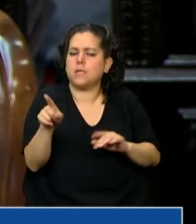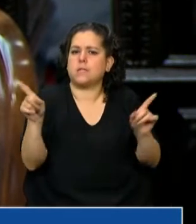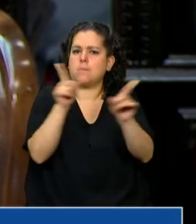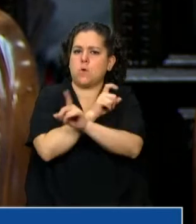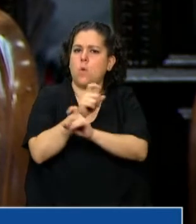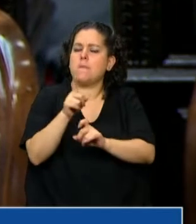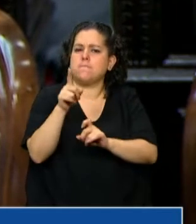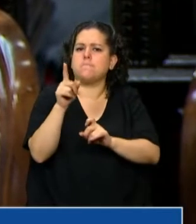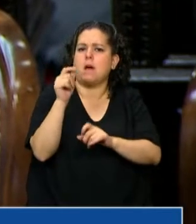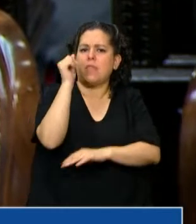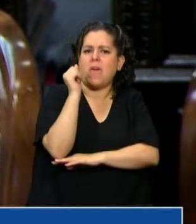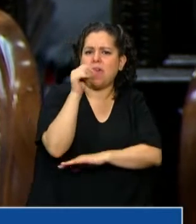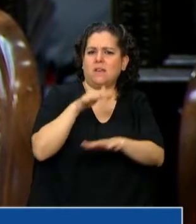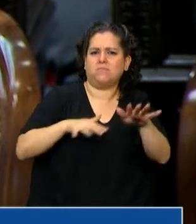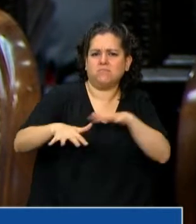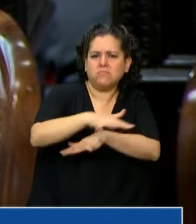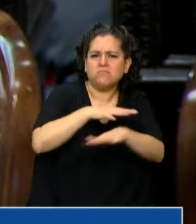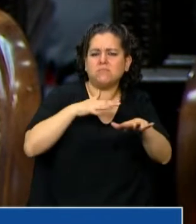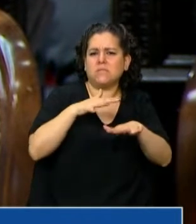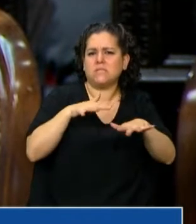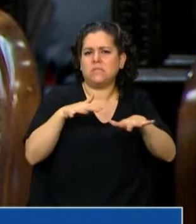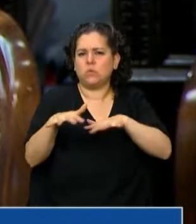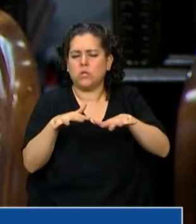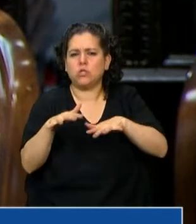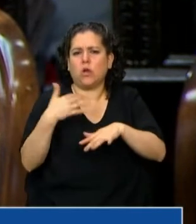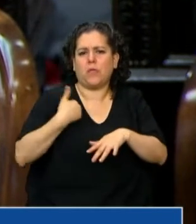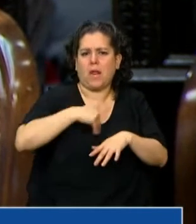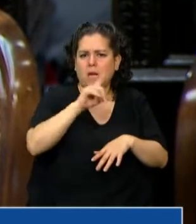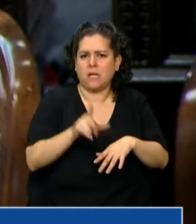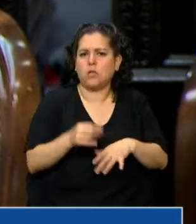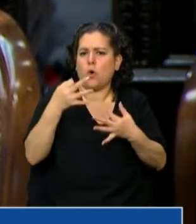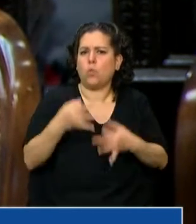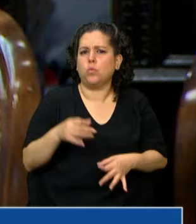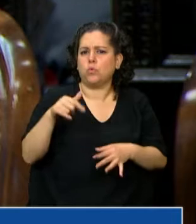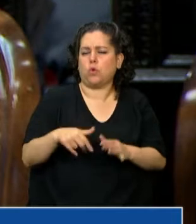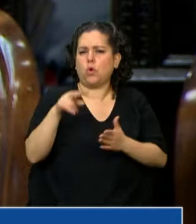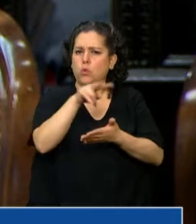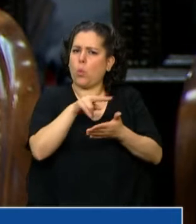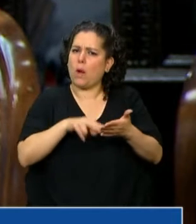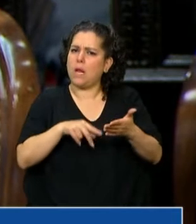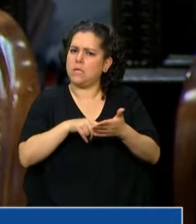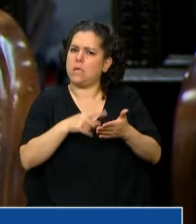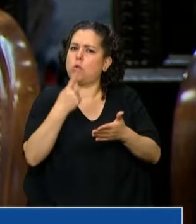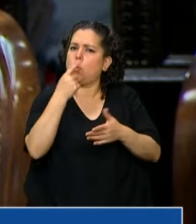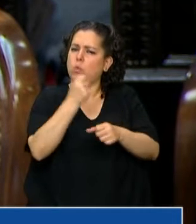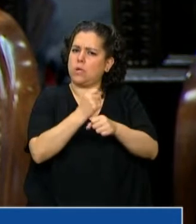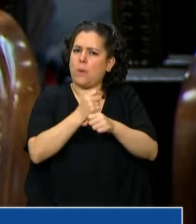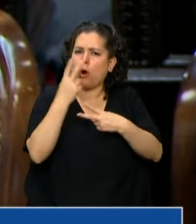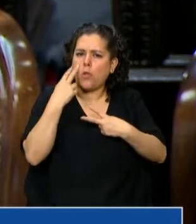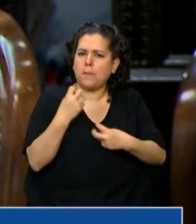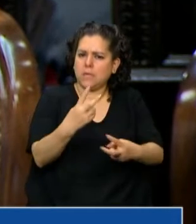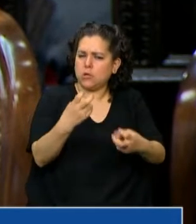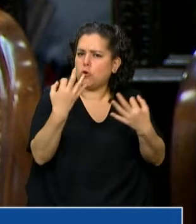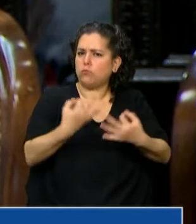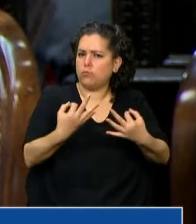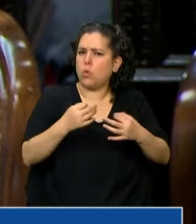la crisis en el mercado inmobiliario de alquiler que vivíamos en Argentina. Hoy justo estuve leyendo un artículo, un trabajo de investigación muy bueno